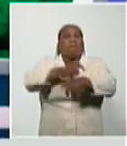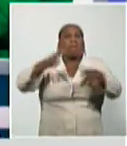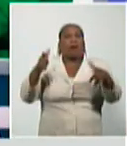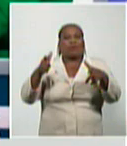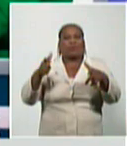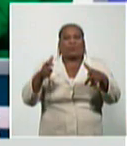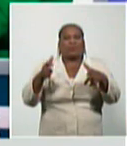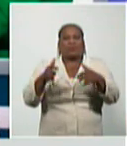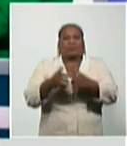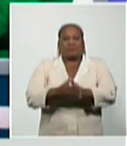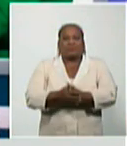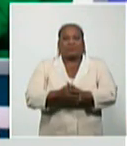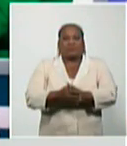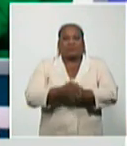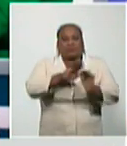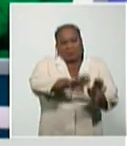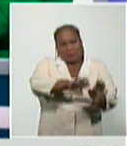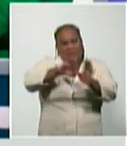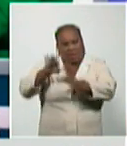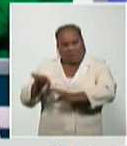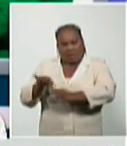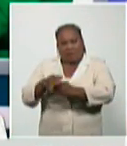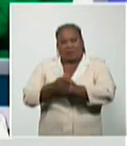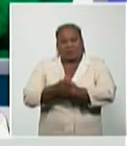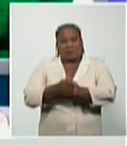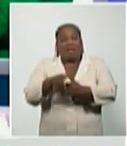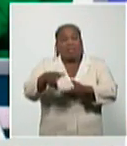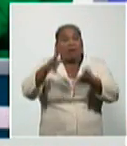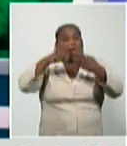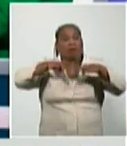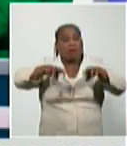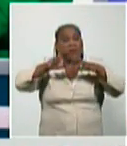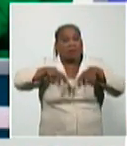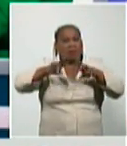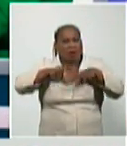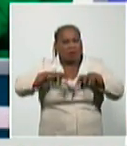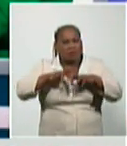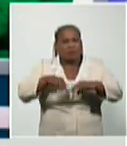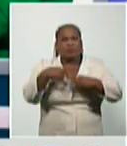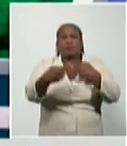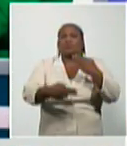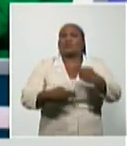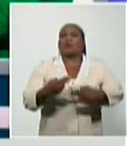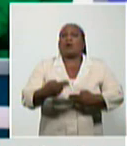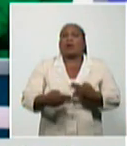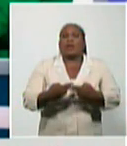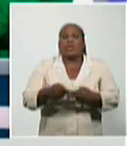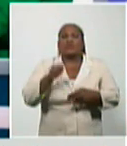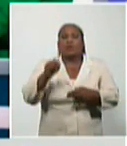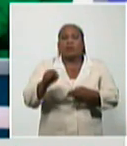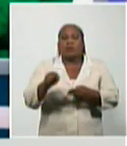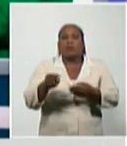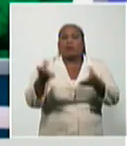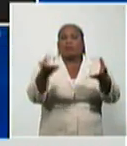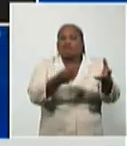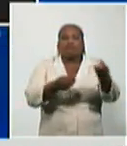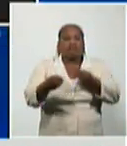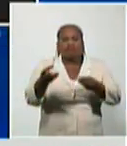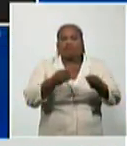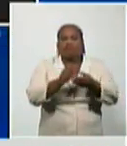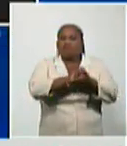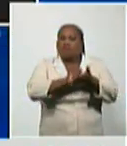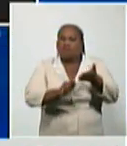Los pacientes del estudio que se hizo, de varios estudios que se han hecho y se recopiló, que han requerido algún tipo